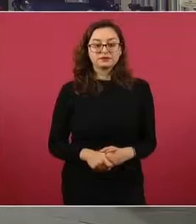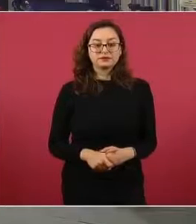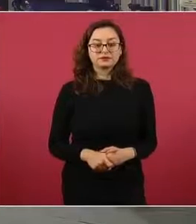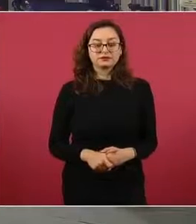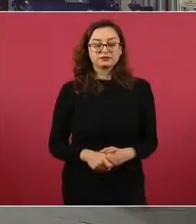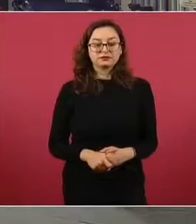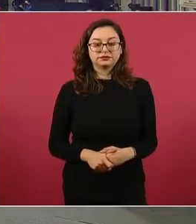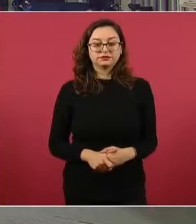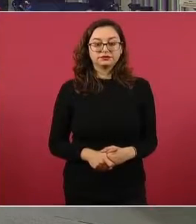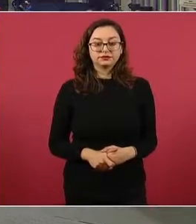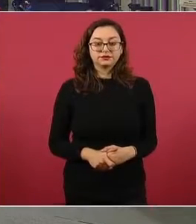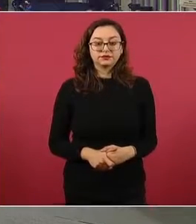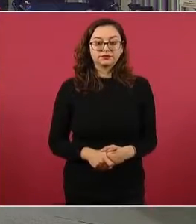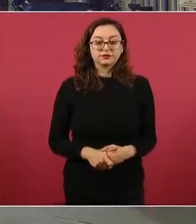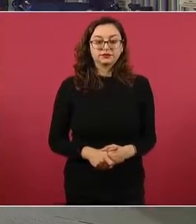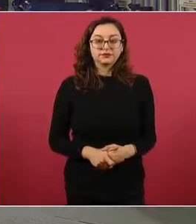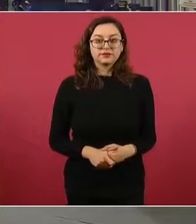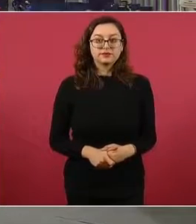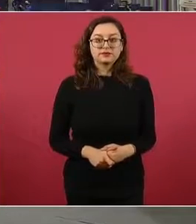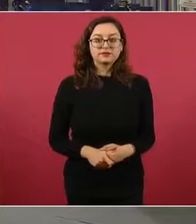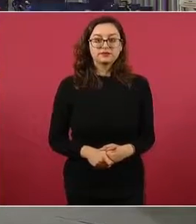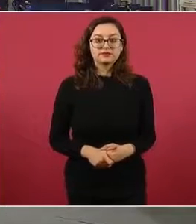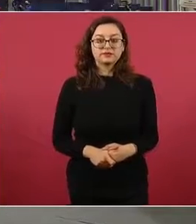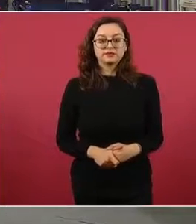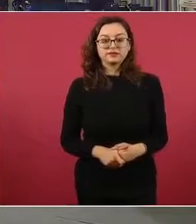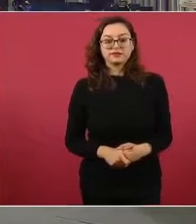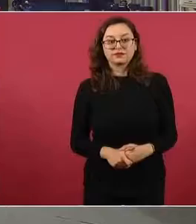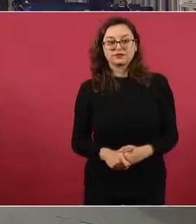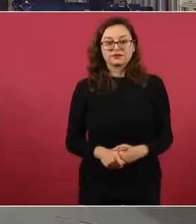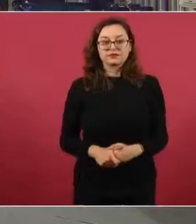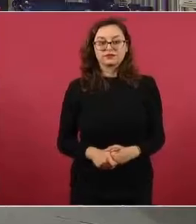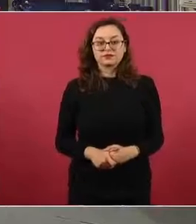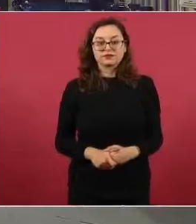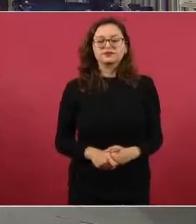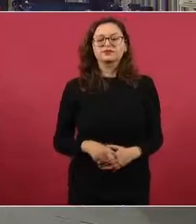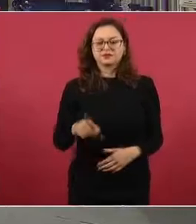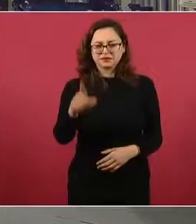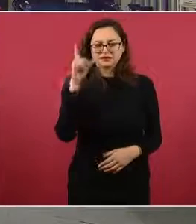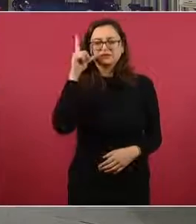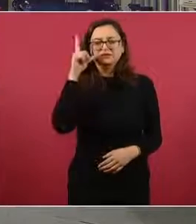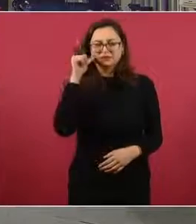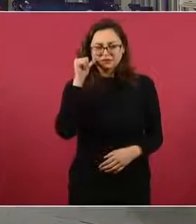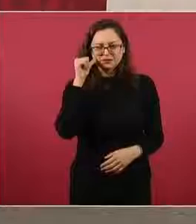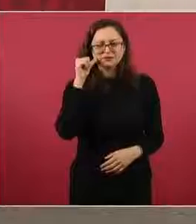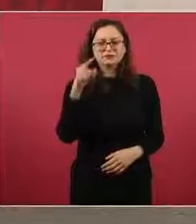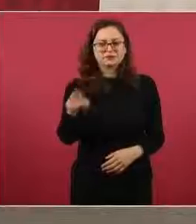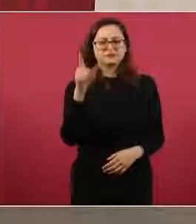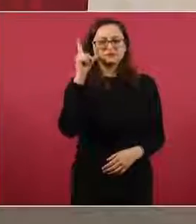México, si puedo quedarme para mañana. Quédate, mañana.